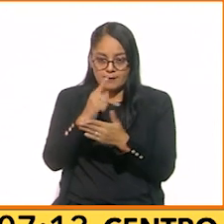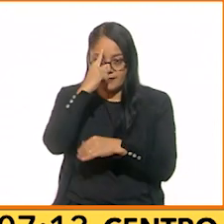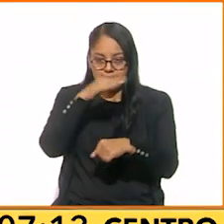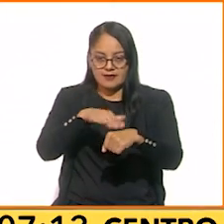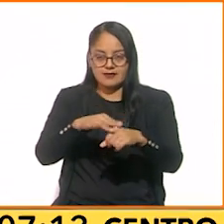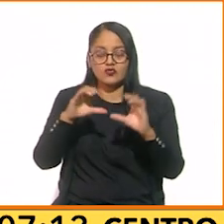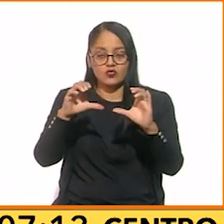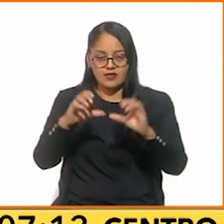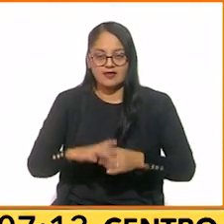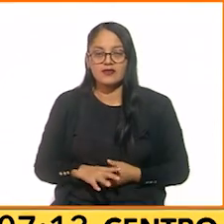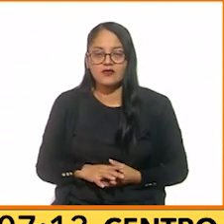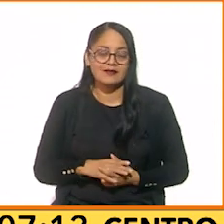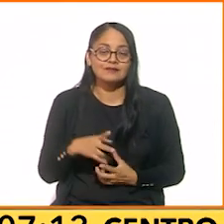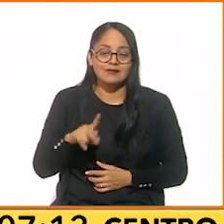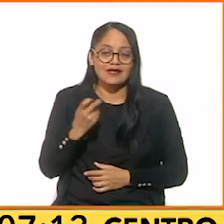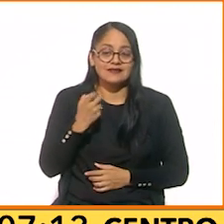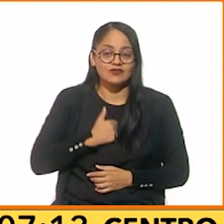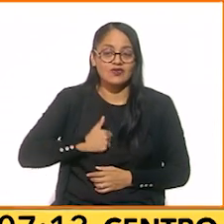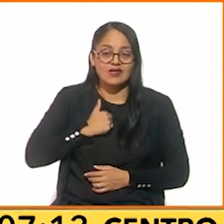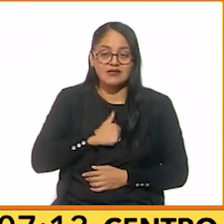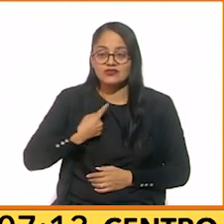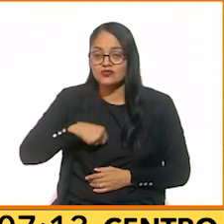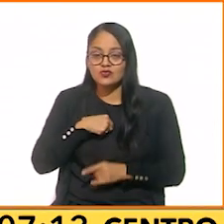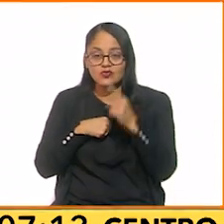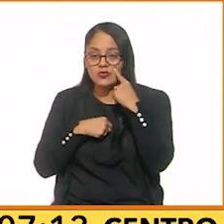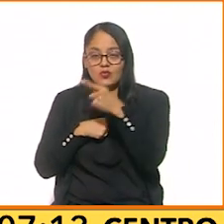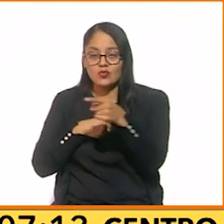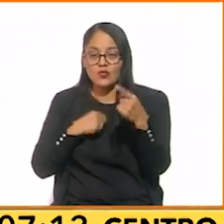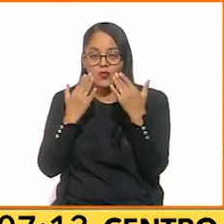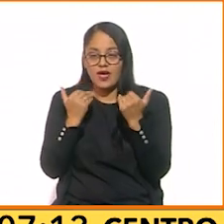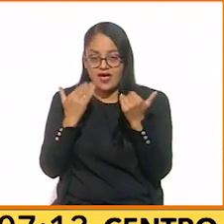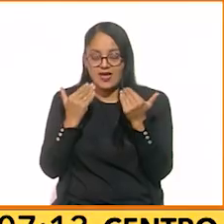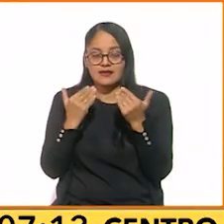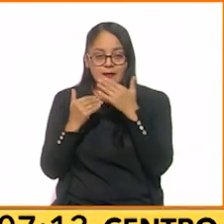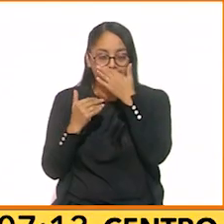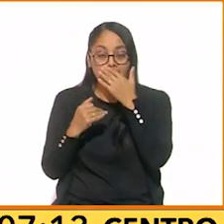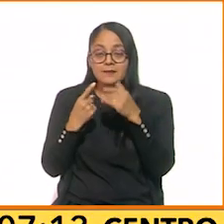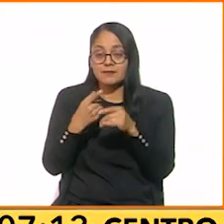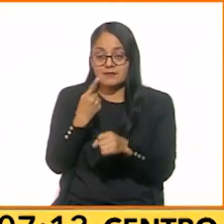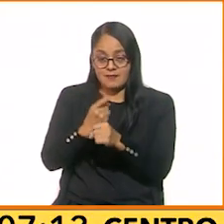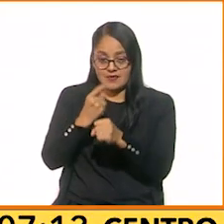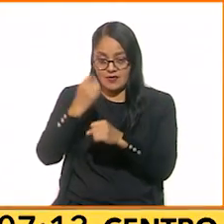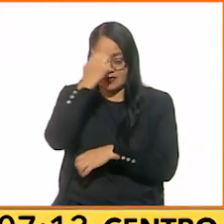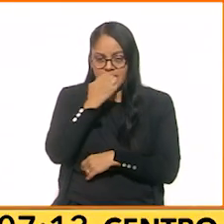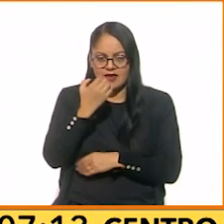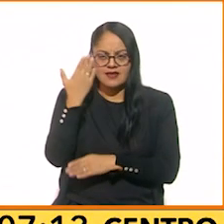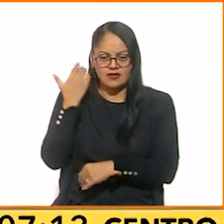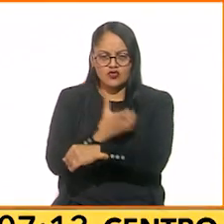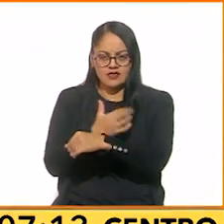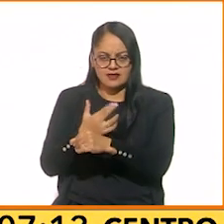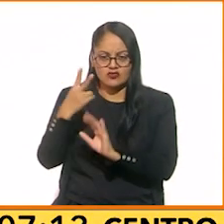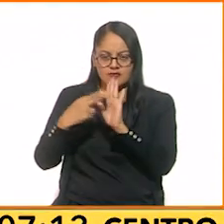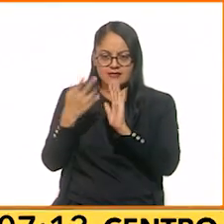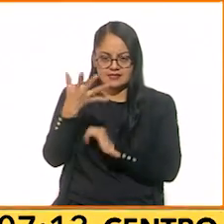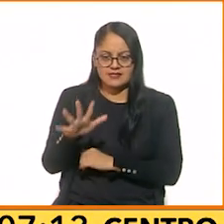prevención. Y esto es lamentablemente lo que no estamos teniendo, Guadalupe. Y en un primer estudio que me tocó coordinar en